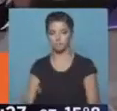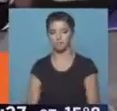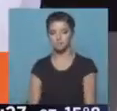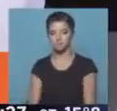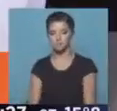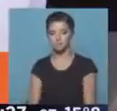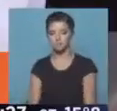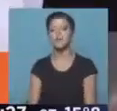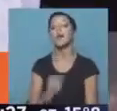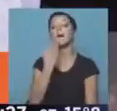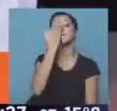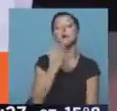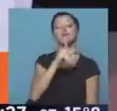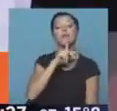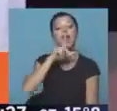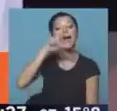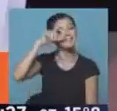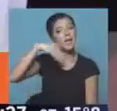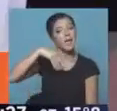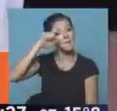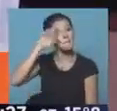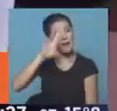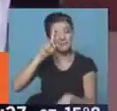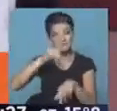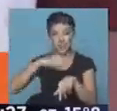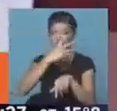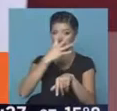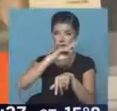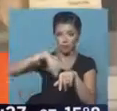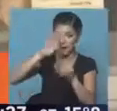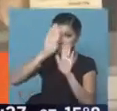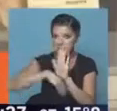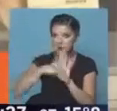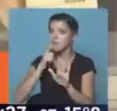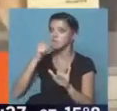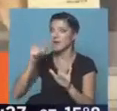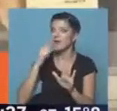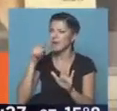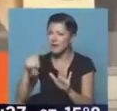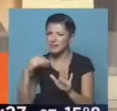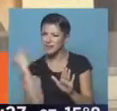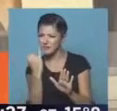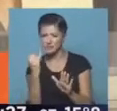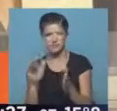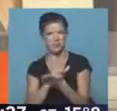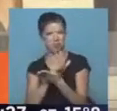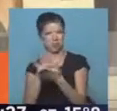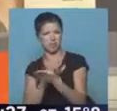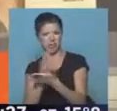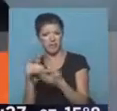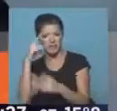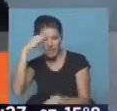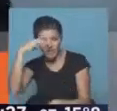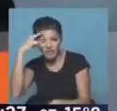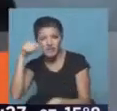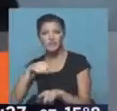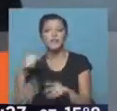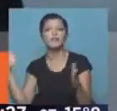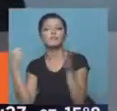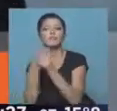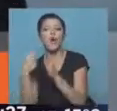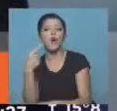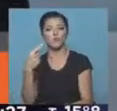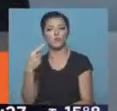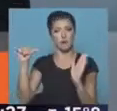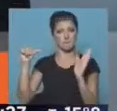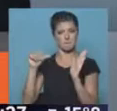Temer respondió en menos de 24 horas. Calificó a la denuncia como una ficción y un atentado contra el país durante un